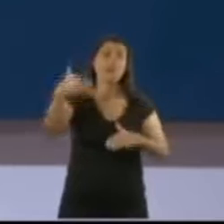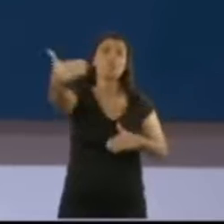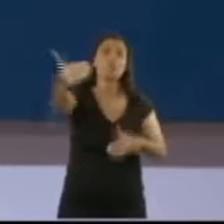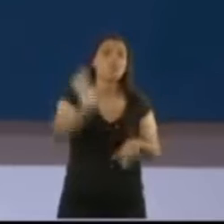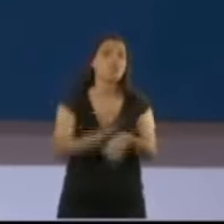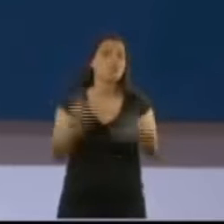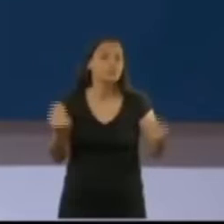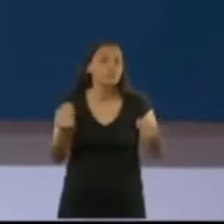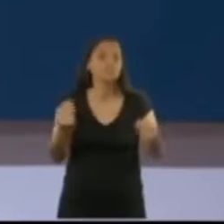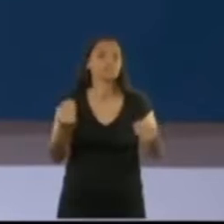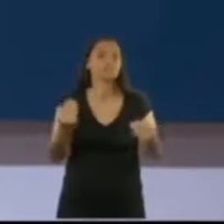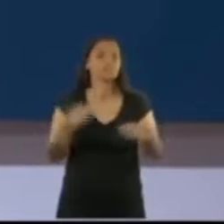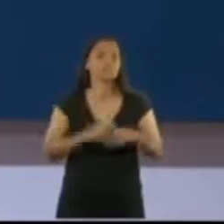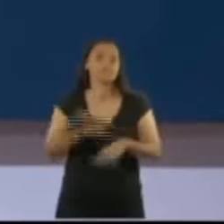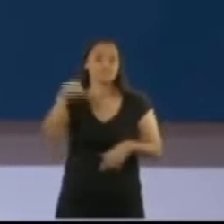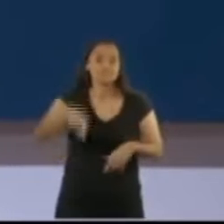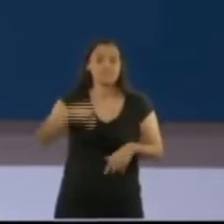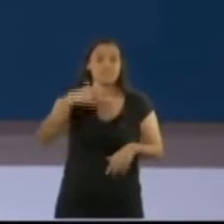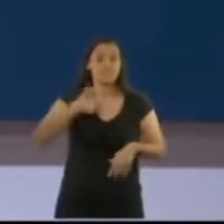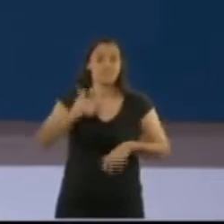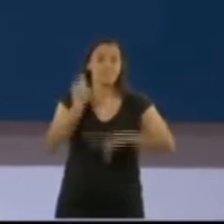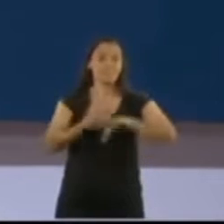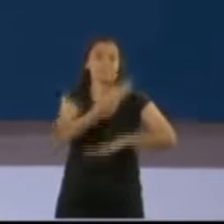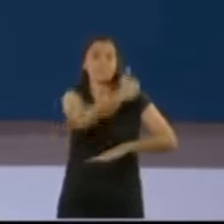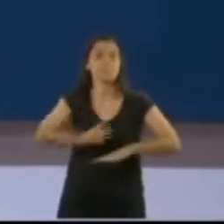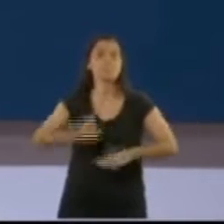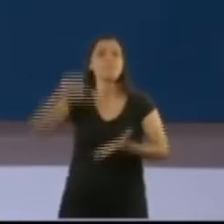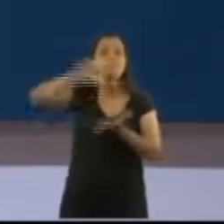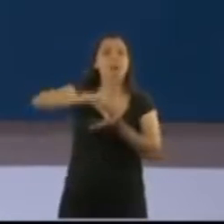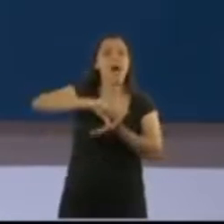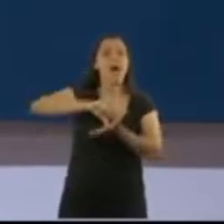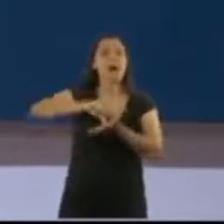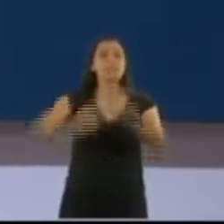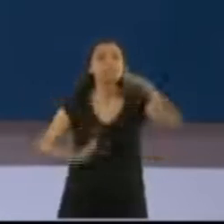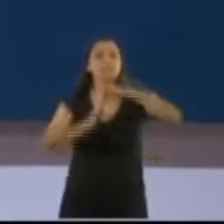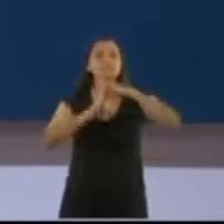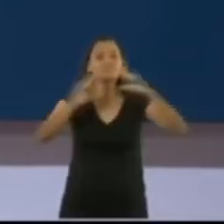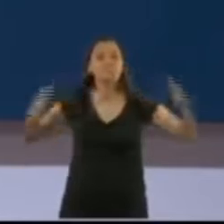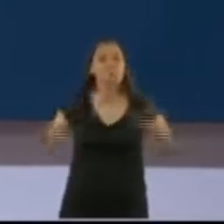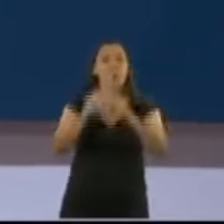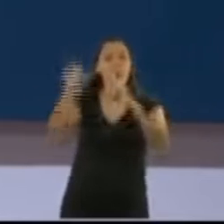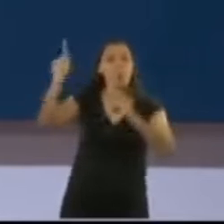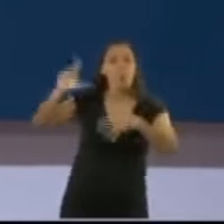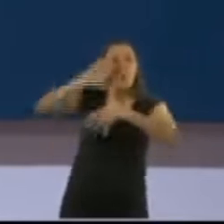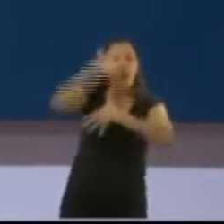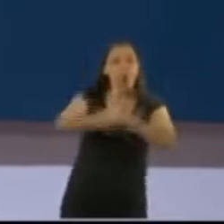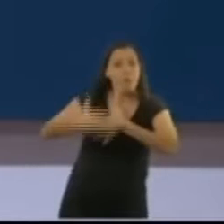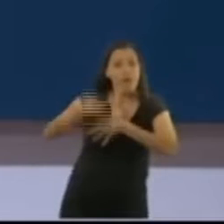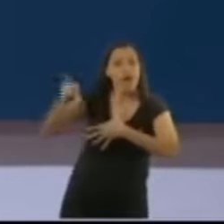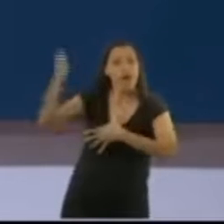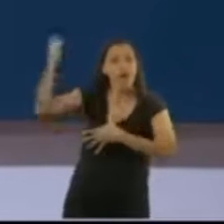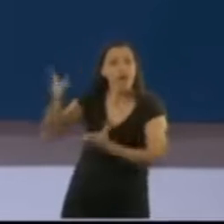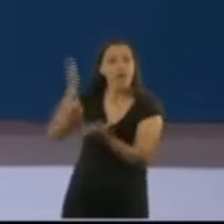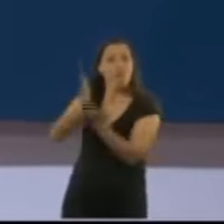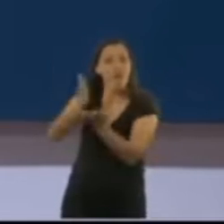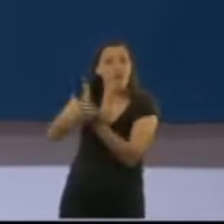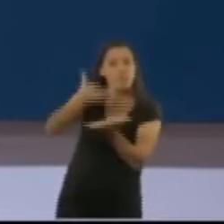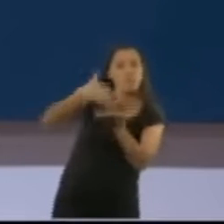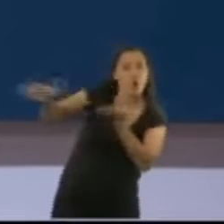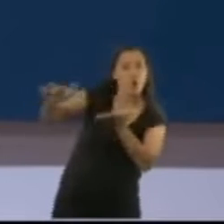futuro que el hecho de ser país anfitrión de la cumbre no otorga la capacidad de imponer el derecho de